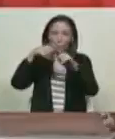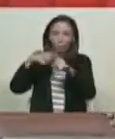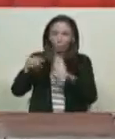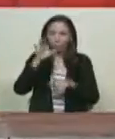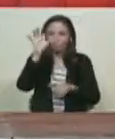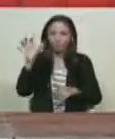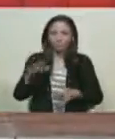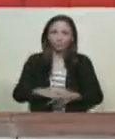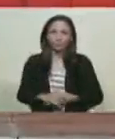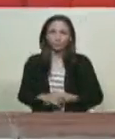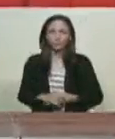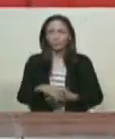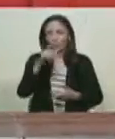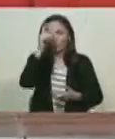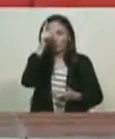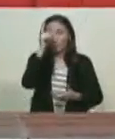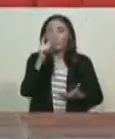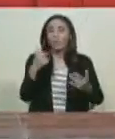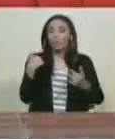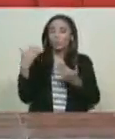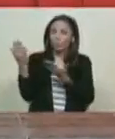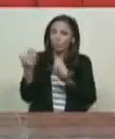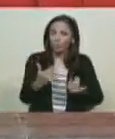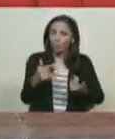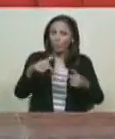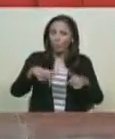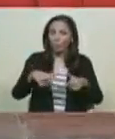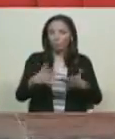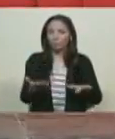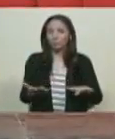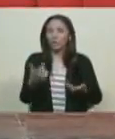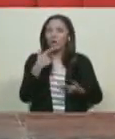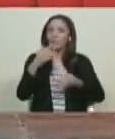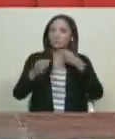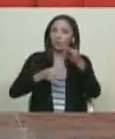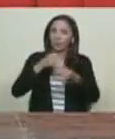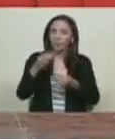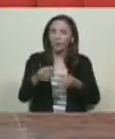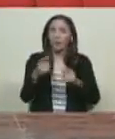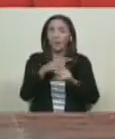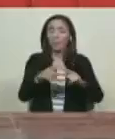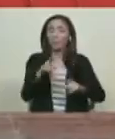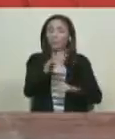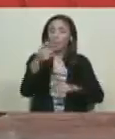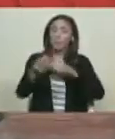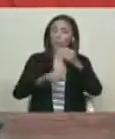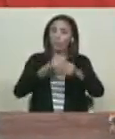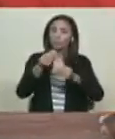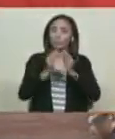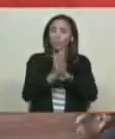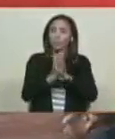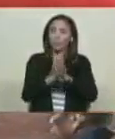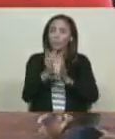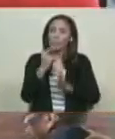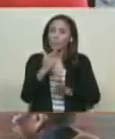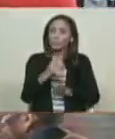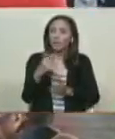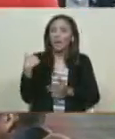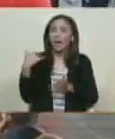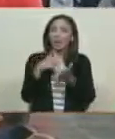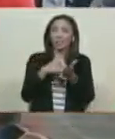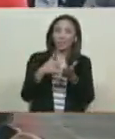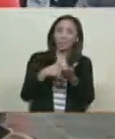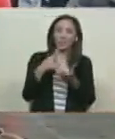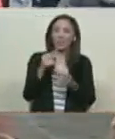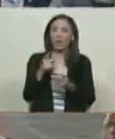Así que yo vengo a pedirle a ustedes algo, pero esto me lo cumplen, hermano, por favor. No quiero demagogia.